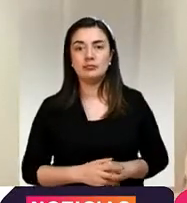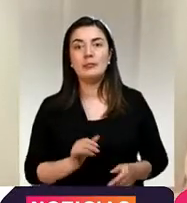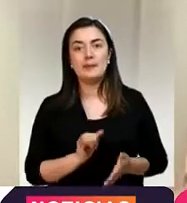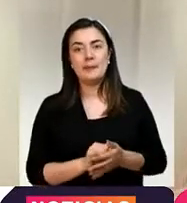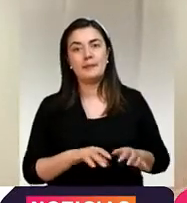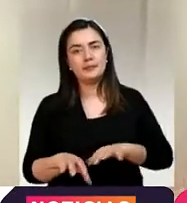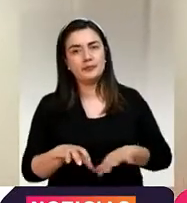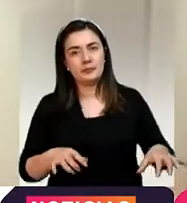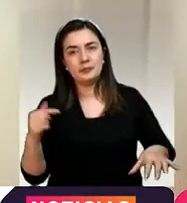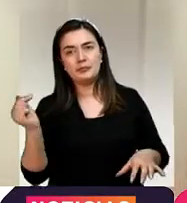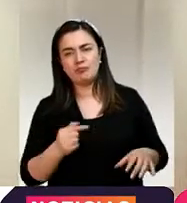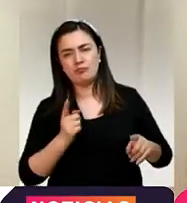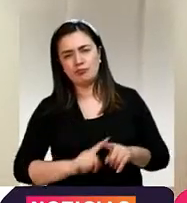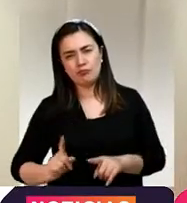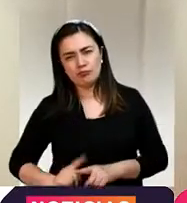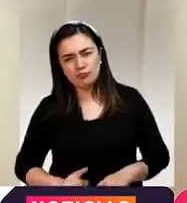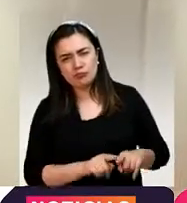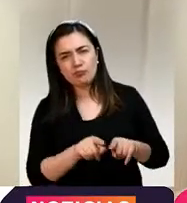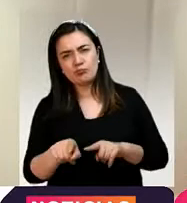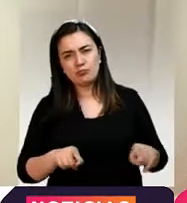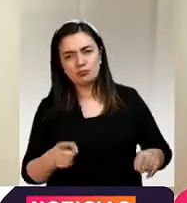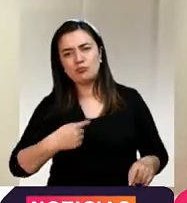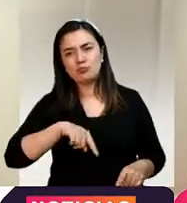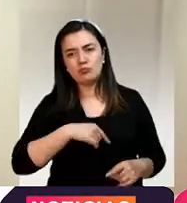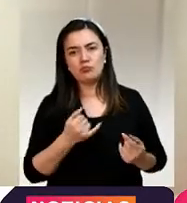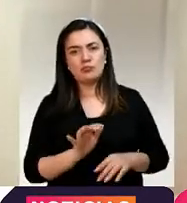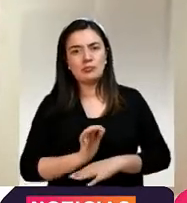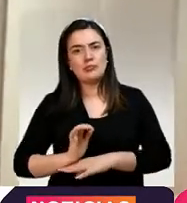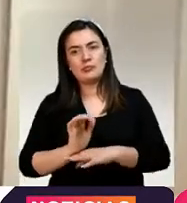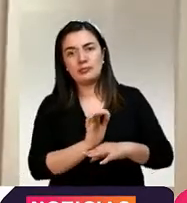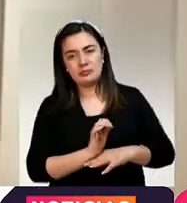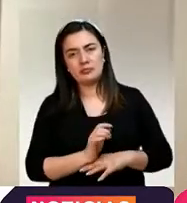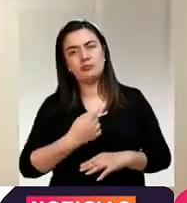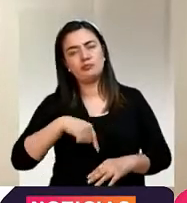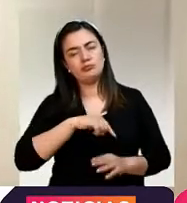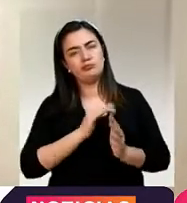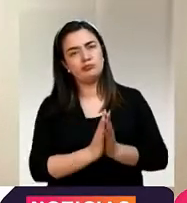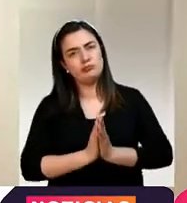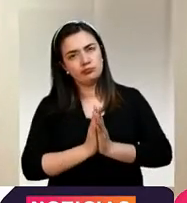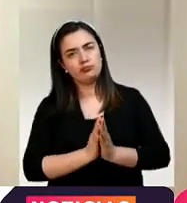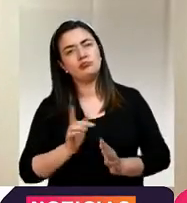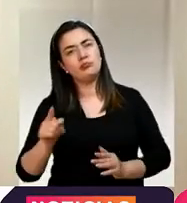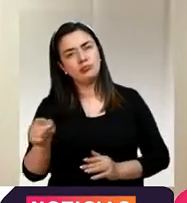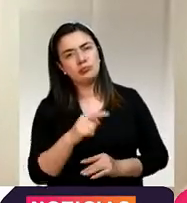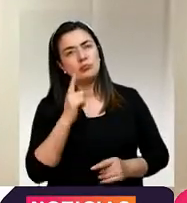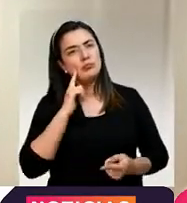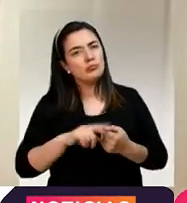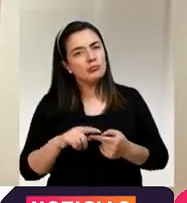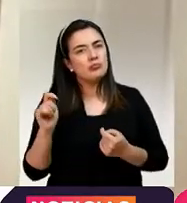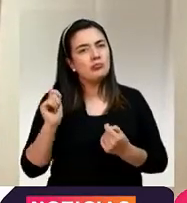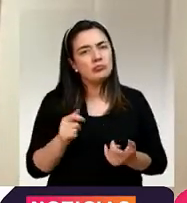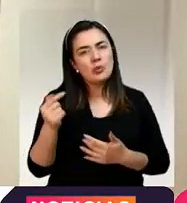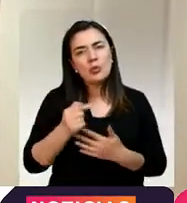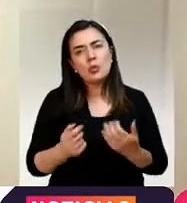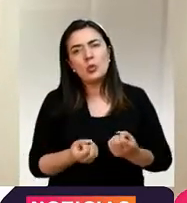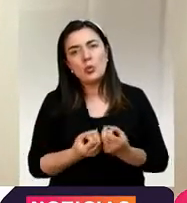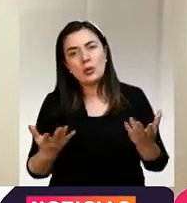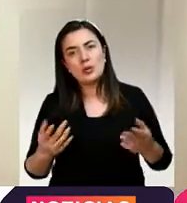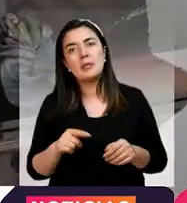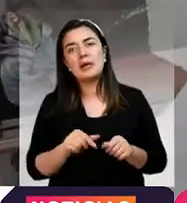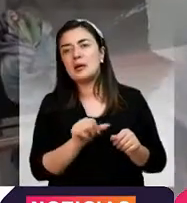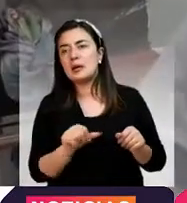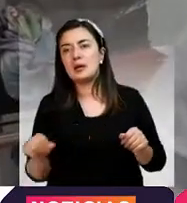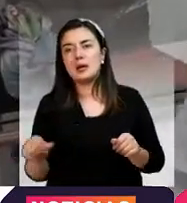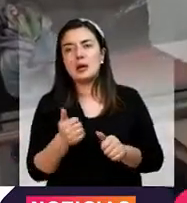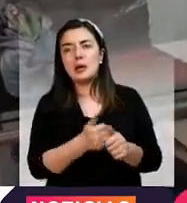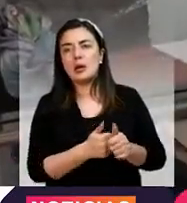las diferentes partidas que tenemos en las entidades y hemos pedido que nos digan todos los subsidios que vamos a tener y la temporalidad de cada uno de